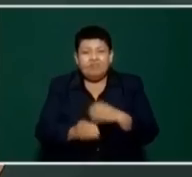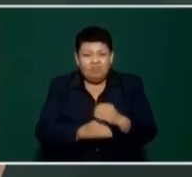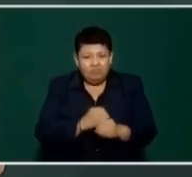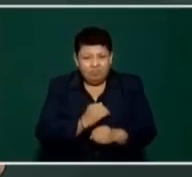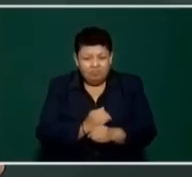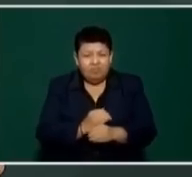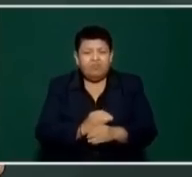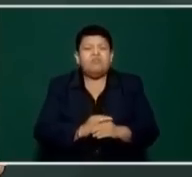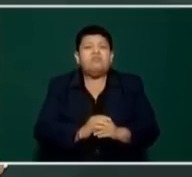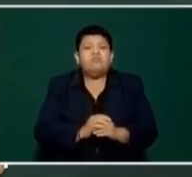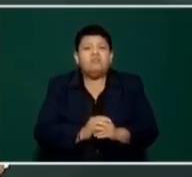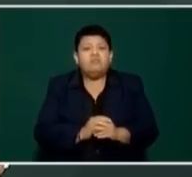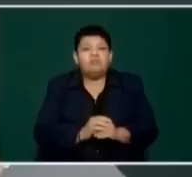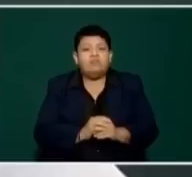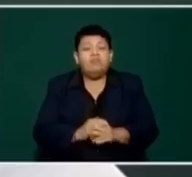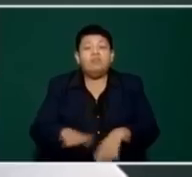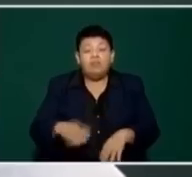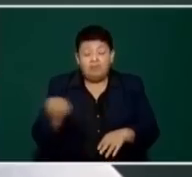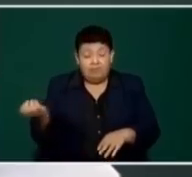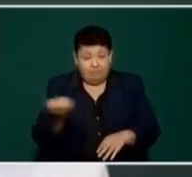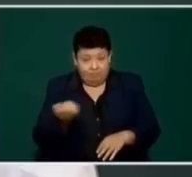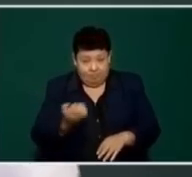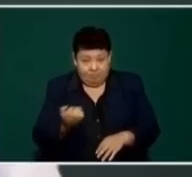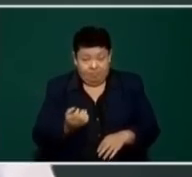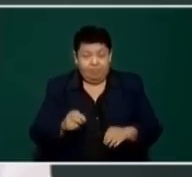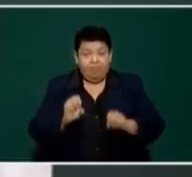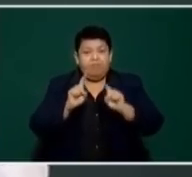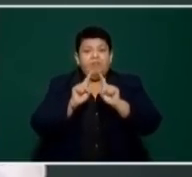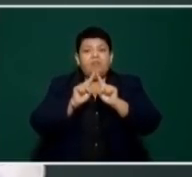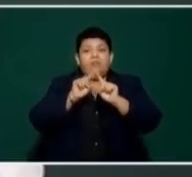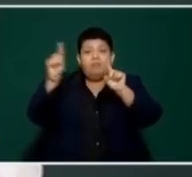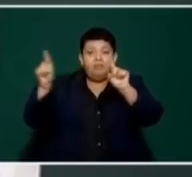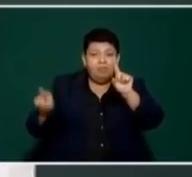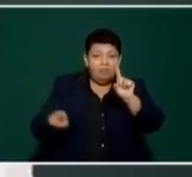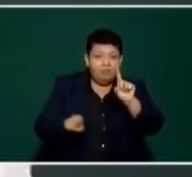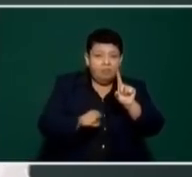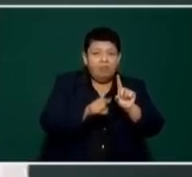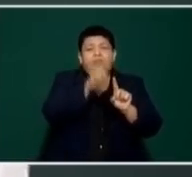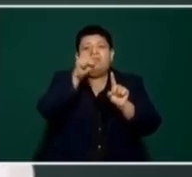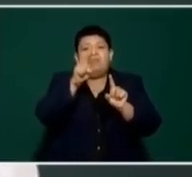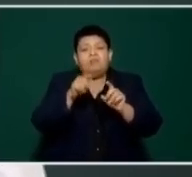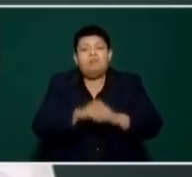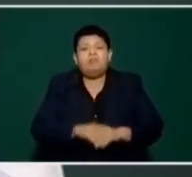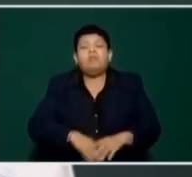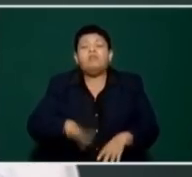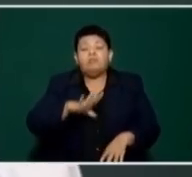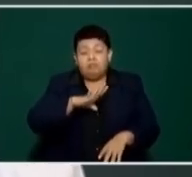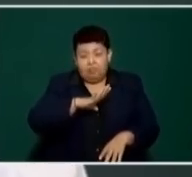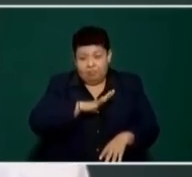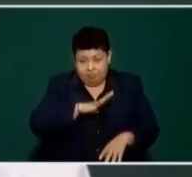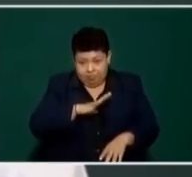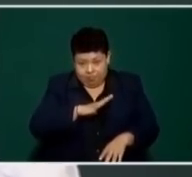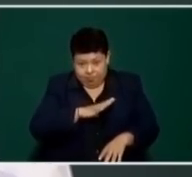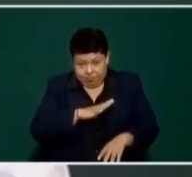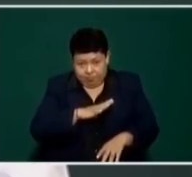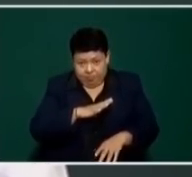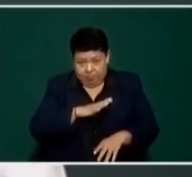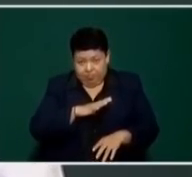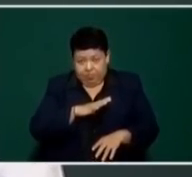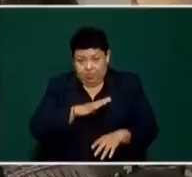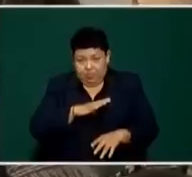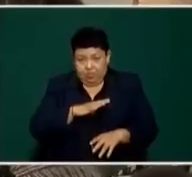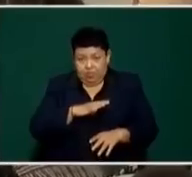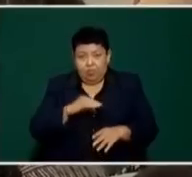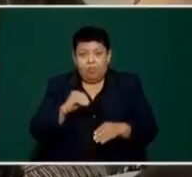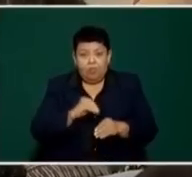más importante para lograr ese círculo que nos permita tener un control sobre